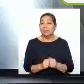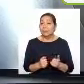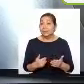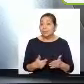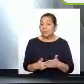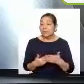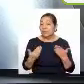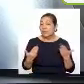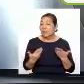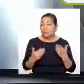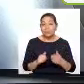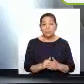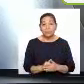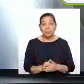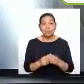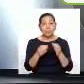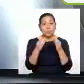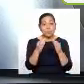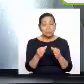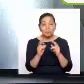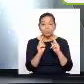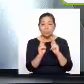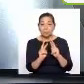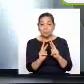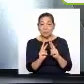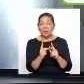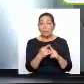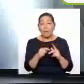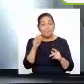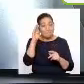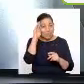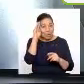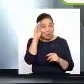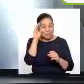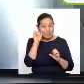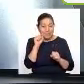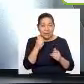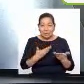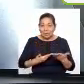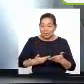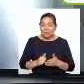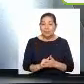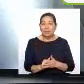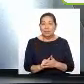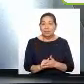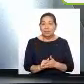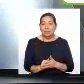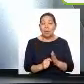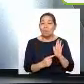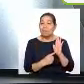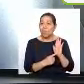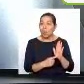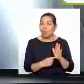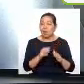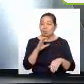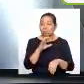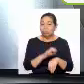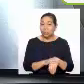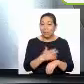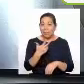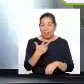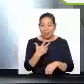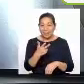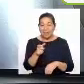en donde justamente vemos el accionar policial, ¿no? Veíamos ahí al general Luis Flores mostrando la detención de esos tres